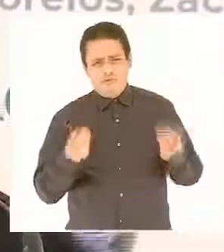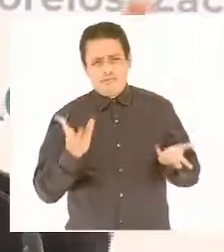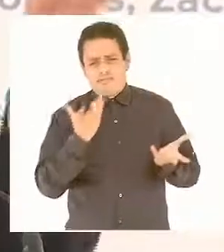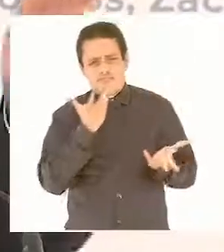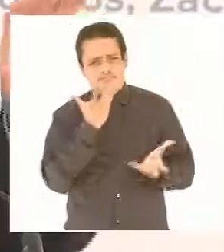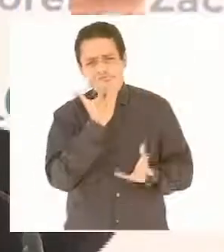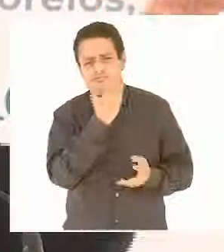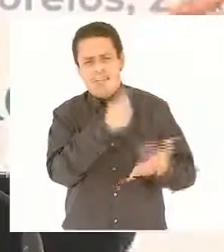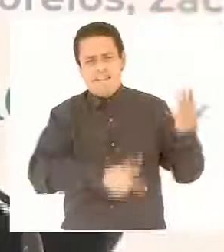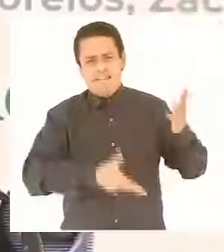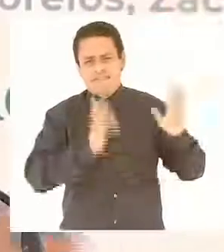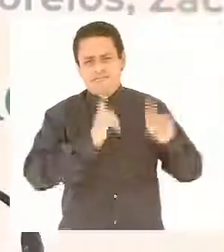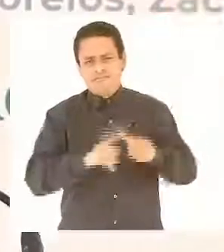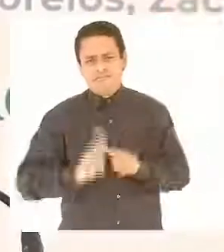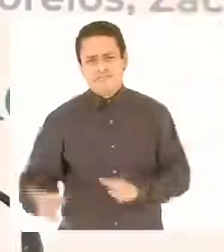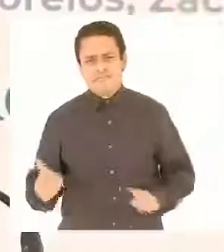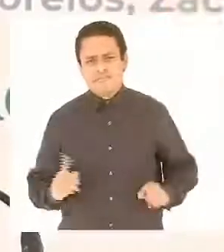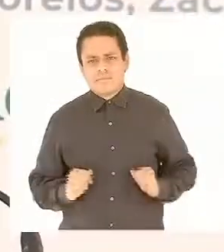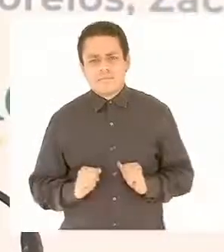Todo